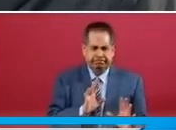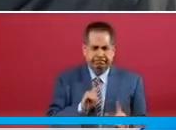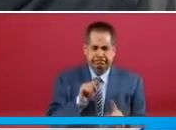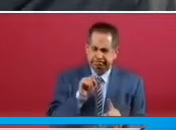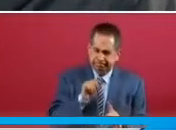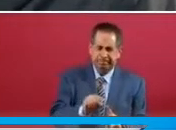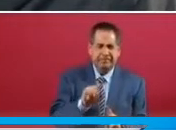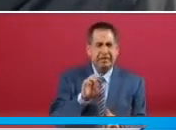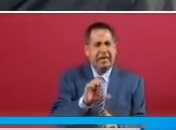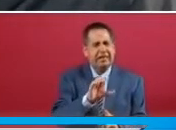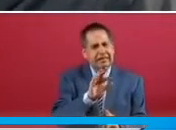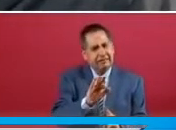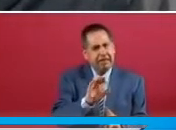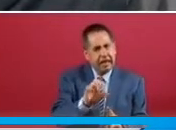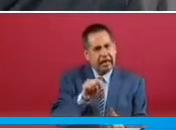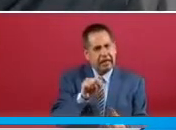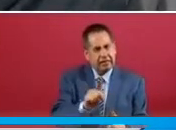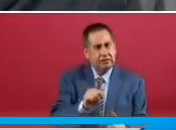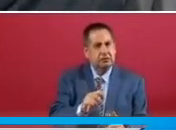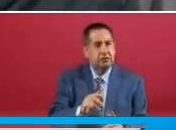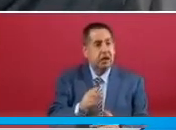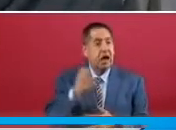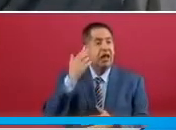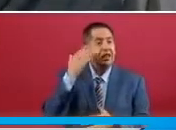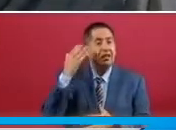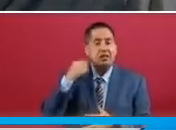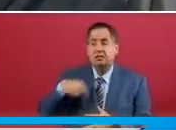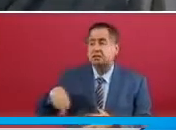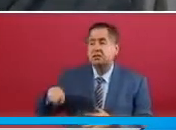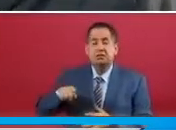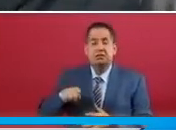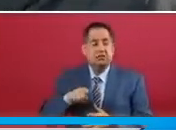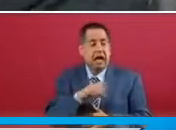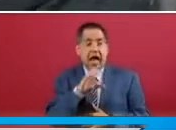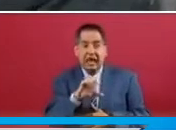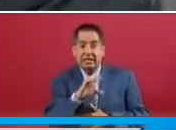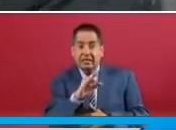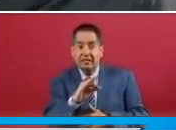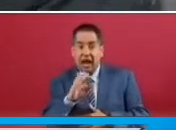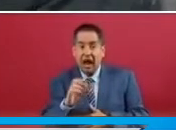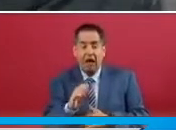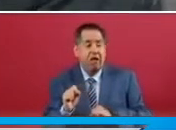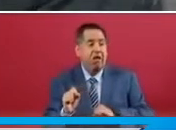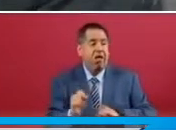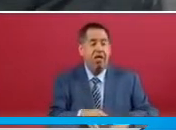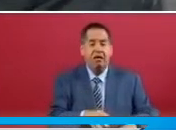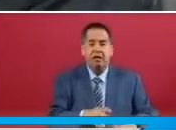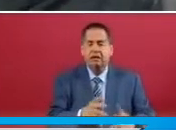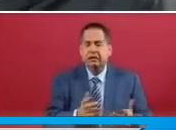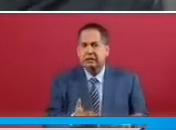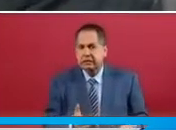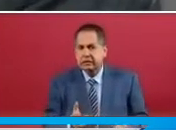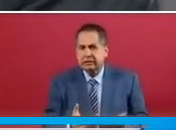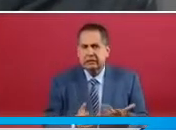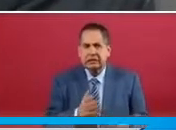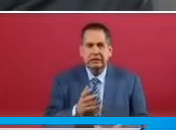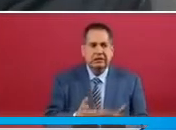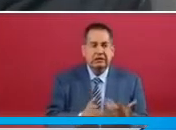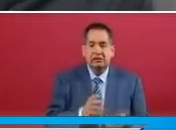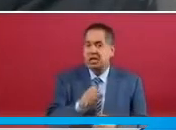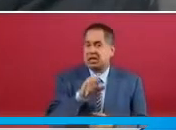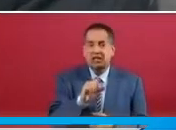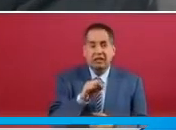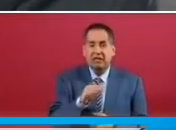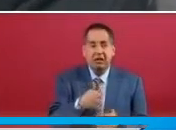se dejó en el abandono la infraestructura de la Comisión Federal de